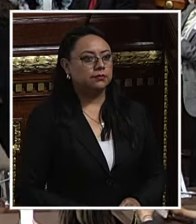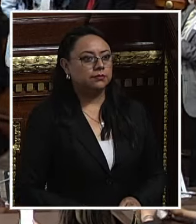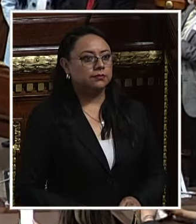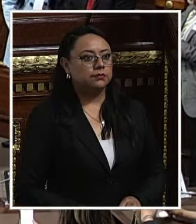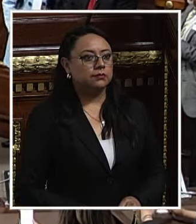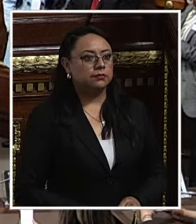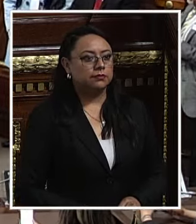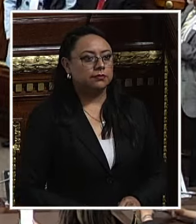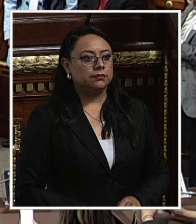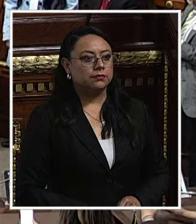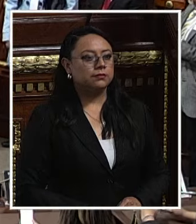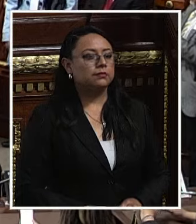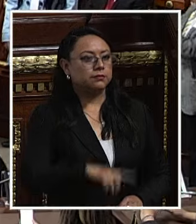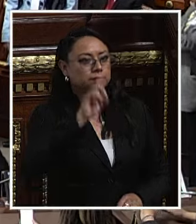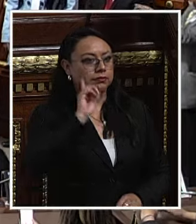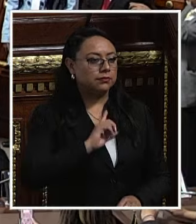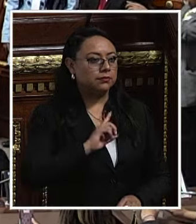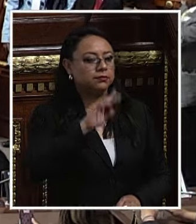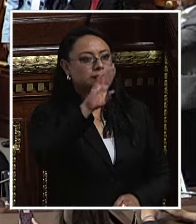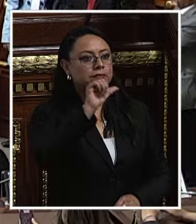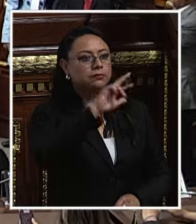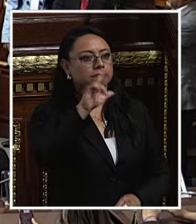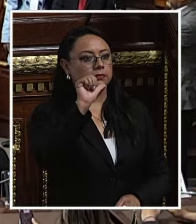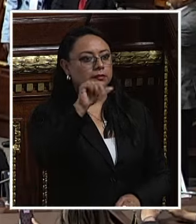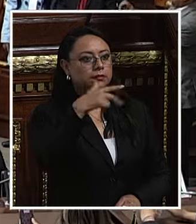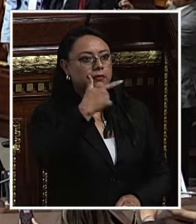Barragán Sánchez Tiana.